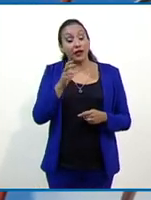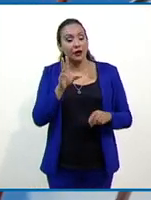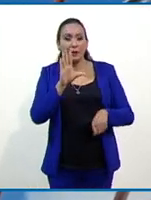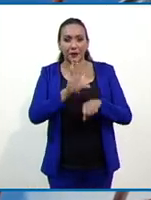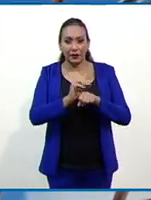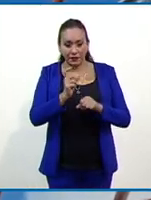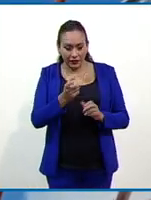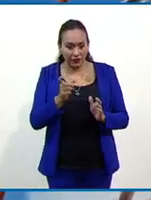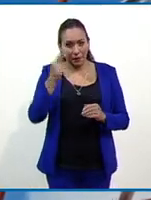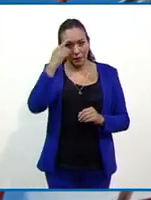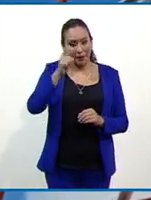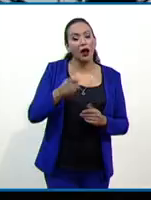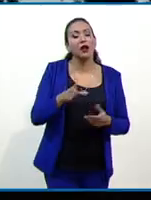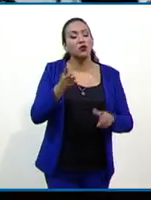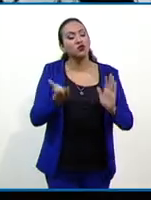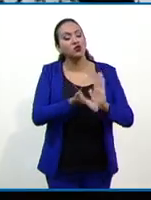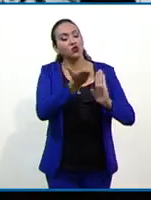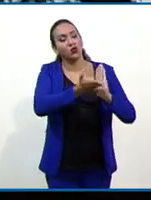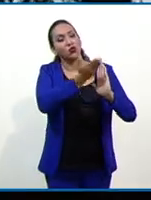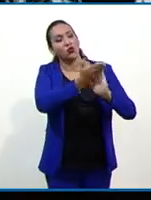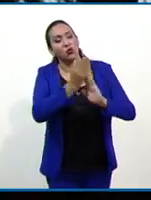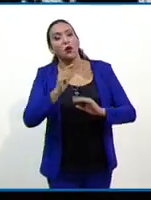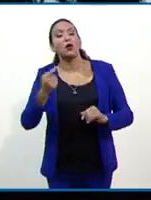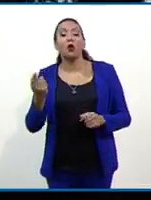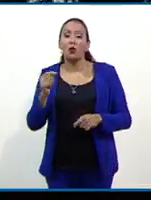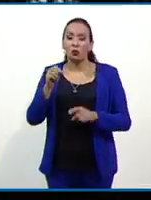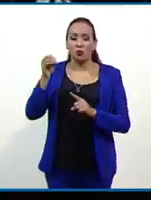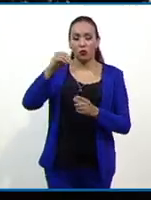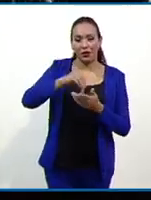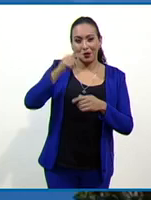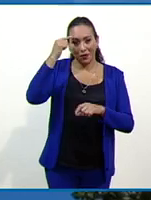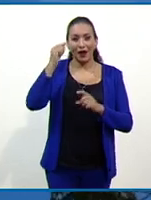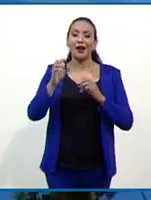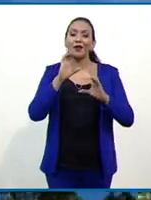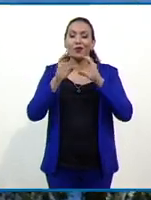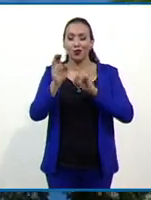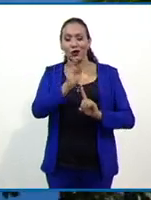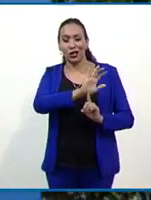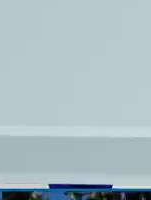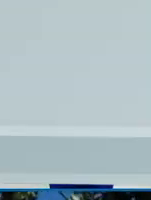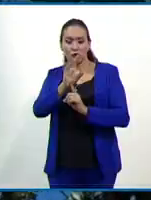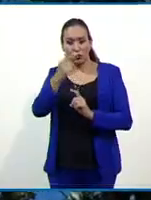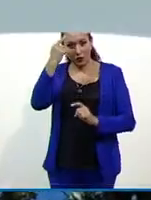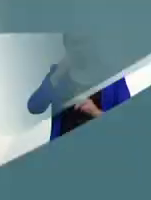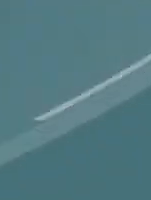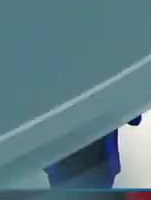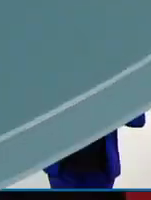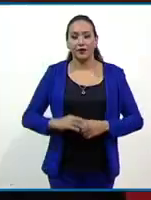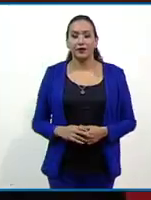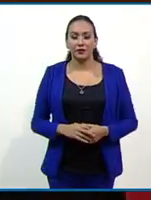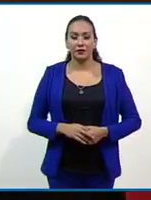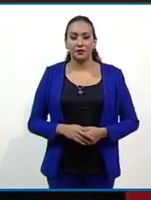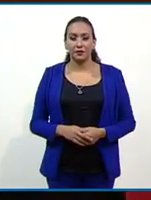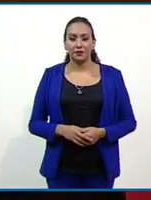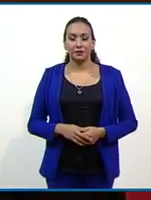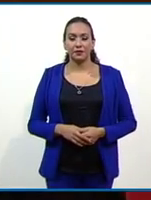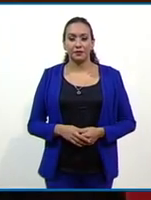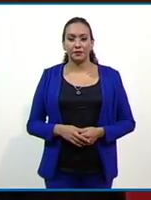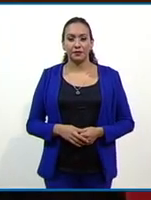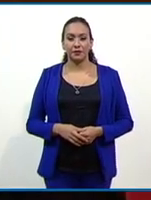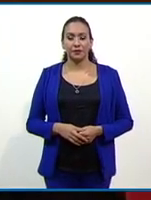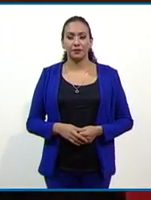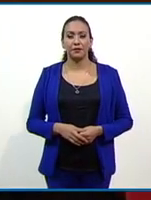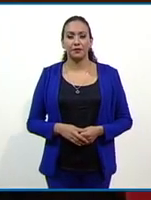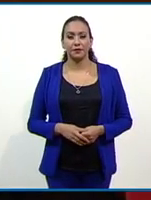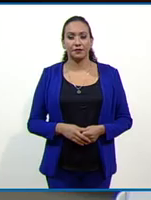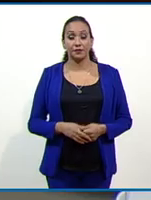para la instalación de infraestructura de telecomunicaciones. Si